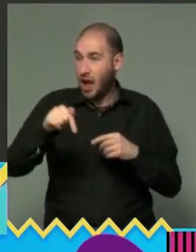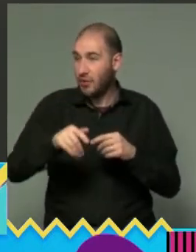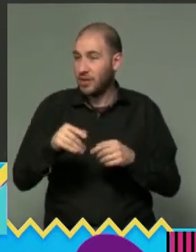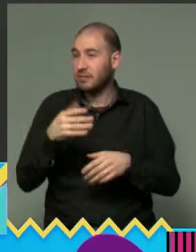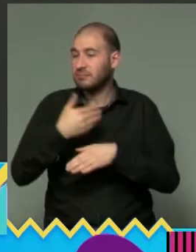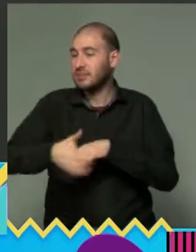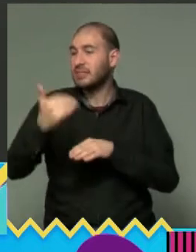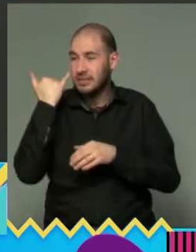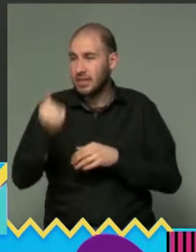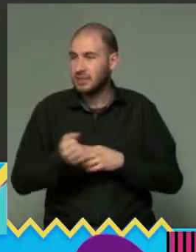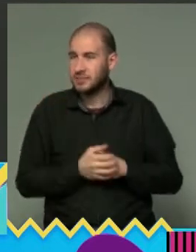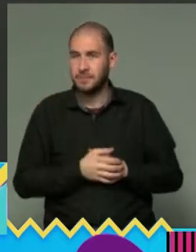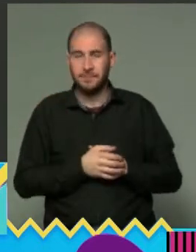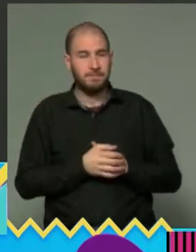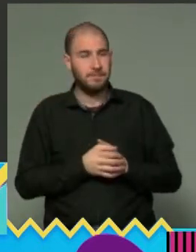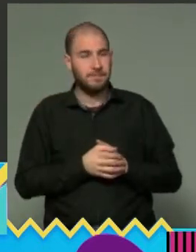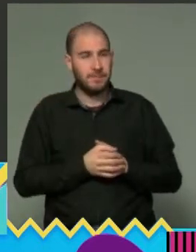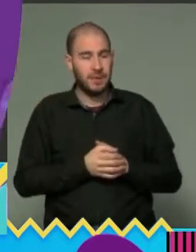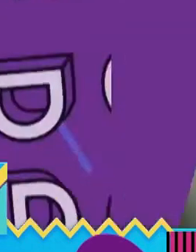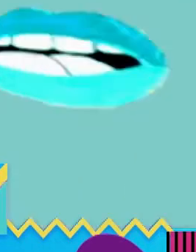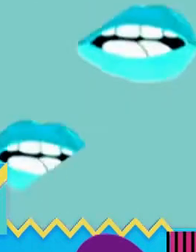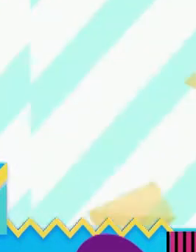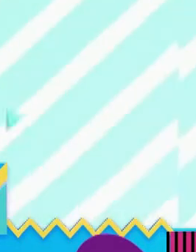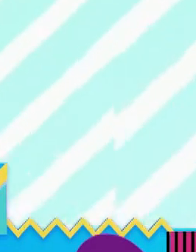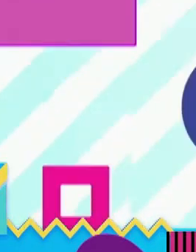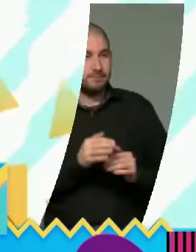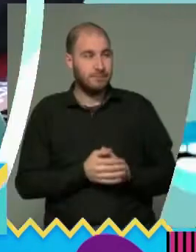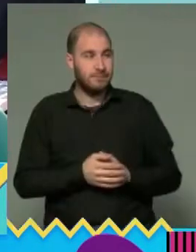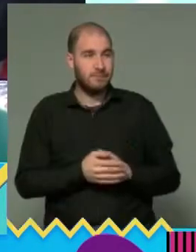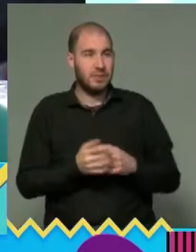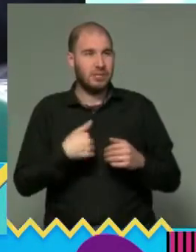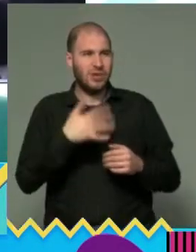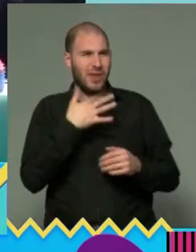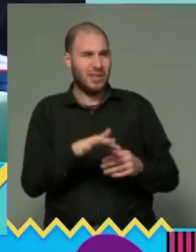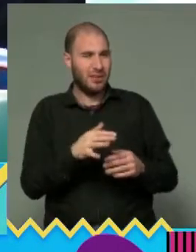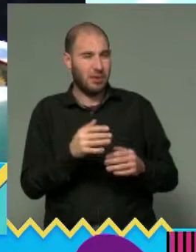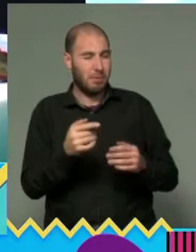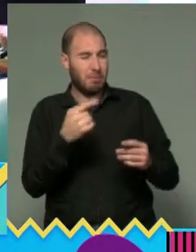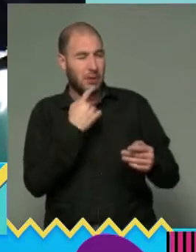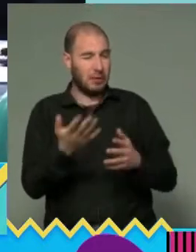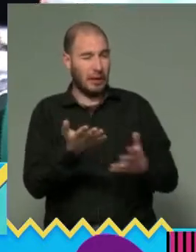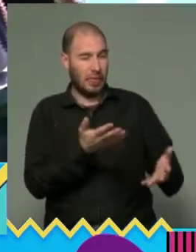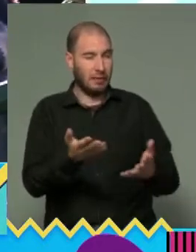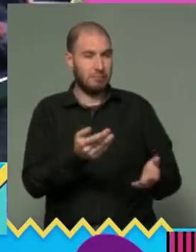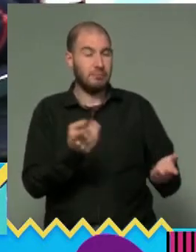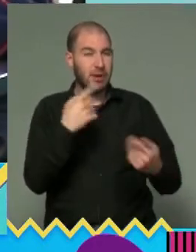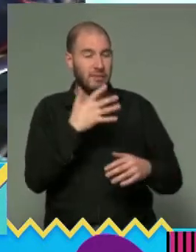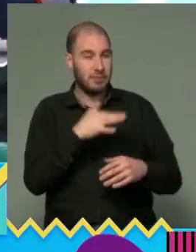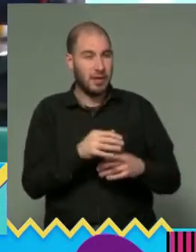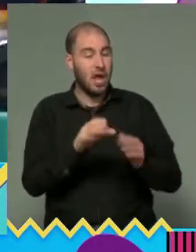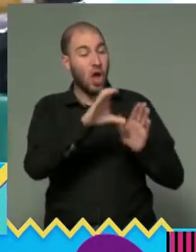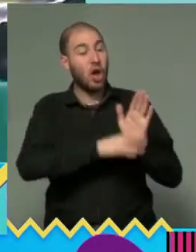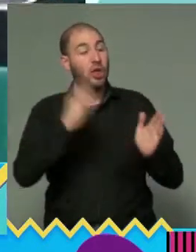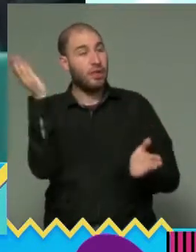están funcionando? Bueno, no, a ver, la verdad que no termino de entender muy bien a dónde apunta la pregunta, pero a ver si lo interpreto bien. El Código